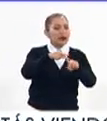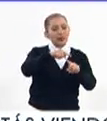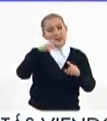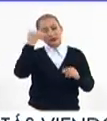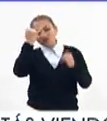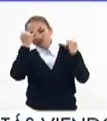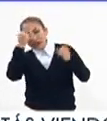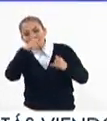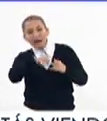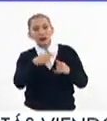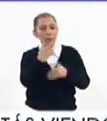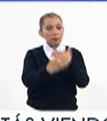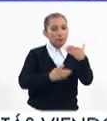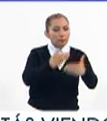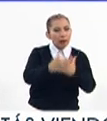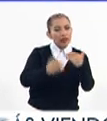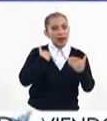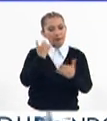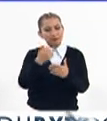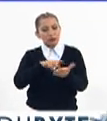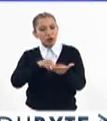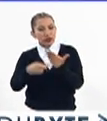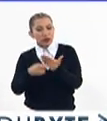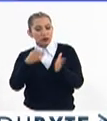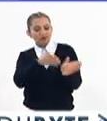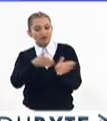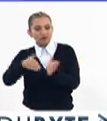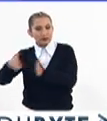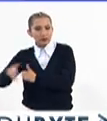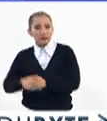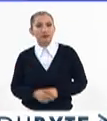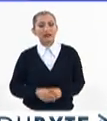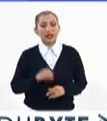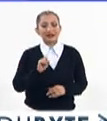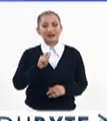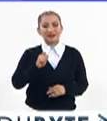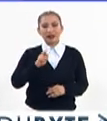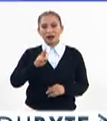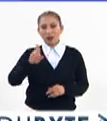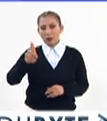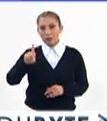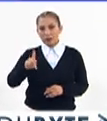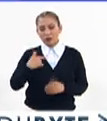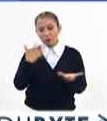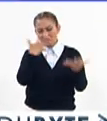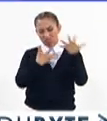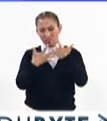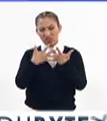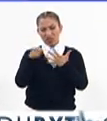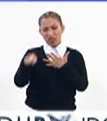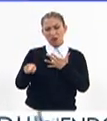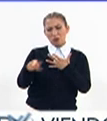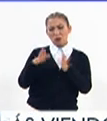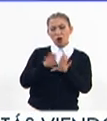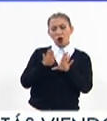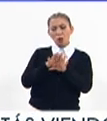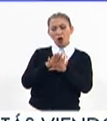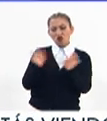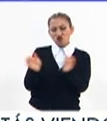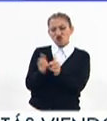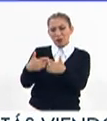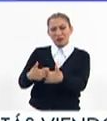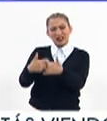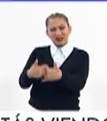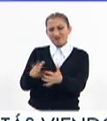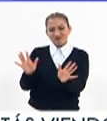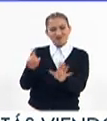distintas aristas los procesos de emprendedurismo en todas sus etapas. Una startup muchas veces se confunde con una versión pequeña